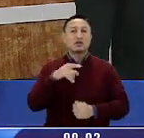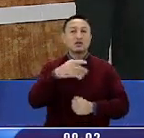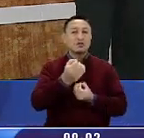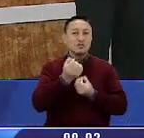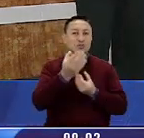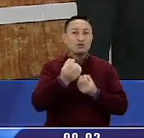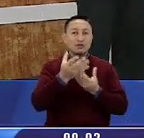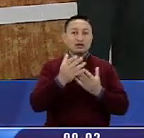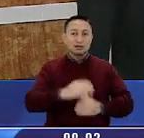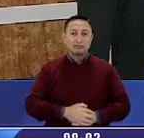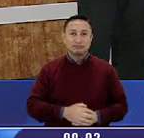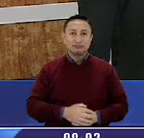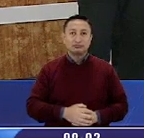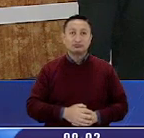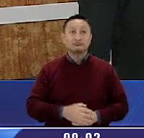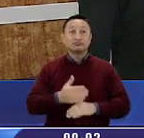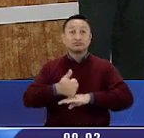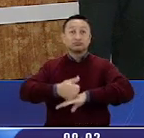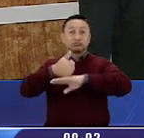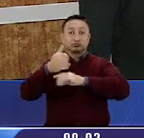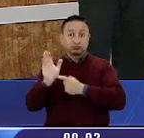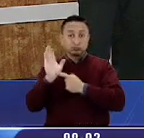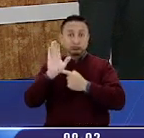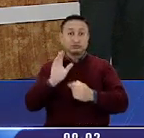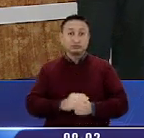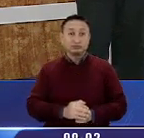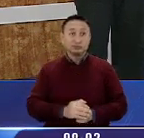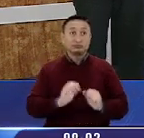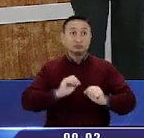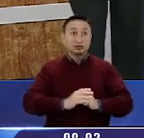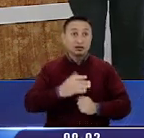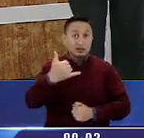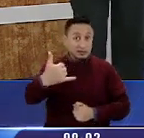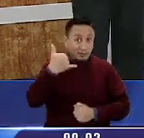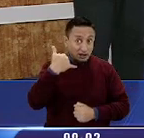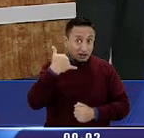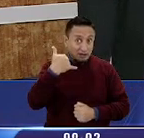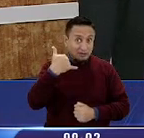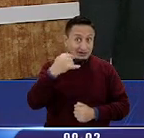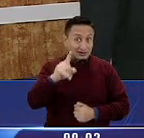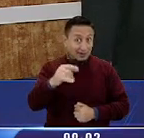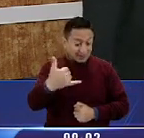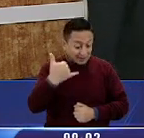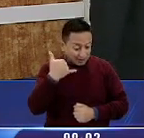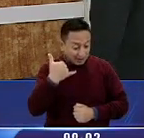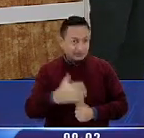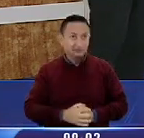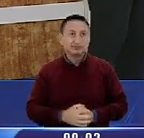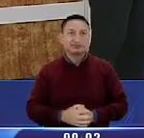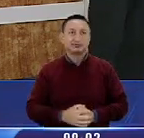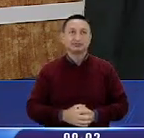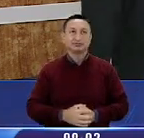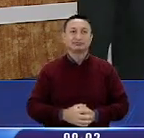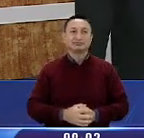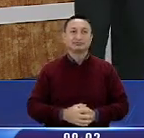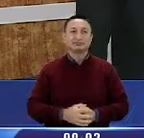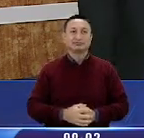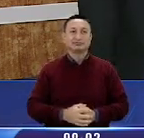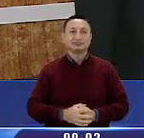nosotros hacerlo partícipe a las autoridades. Y si quiere llamarnos, llamará. Como dicen, bueno que me llames,